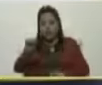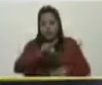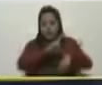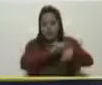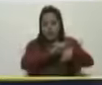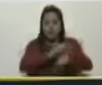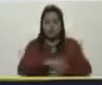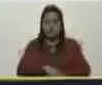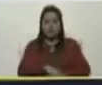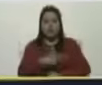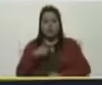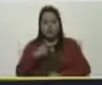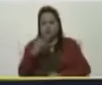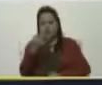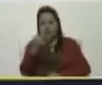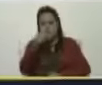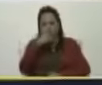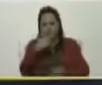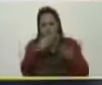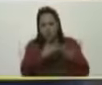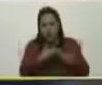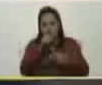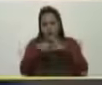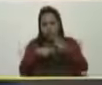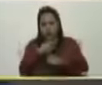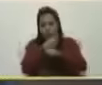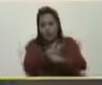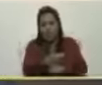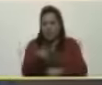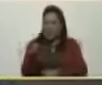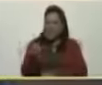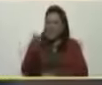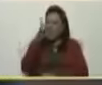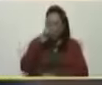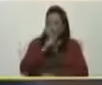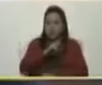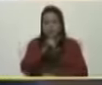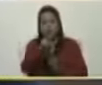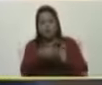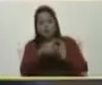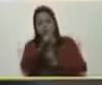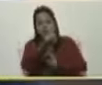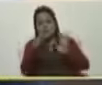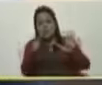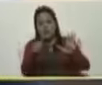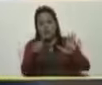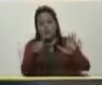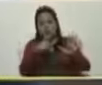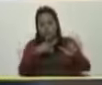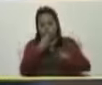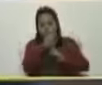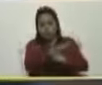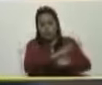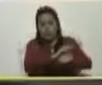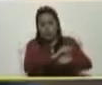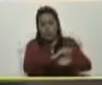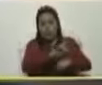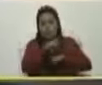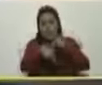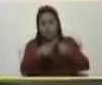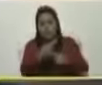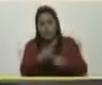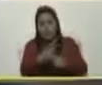el Molina Sierra, en Puerto Cabello. En el año 2016 me gradué de médico y en el 2006 me gradué de